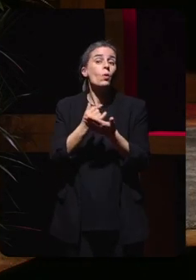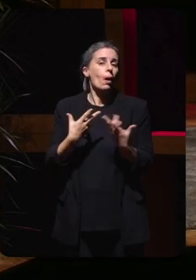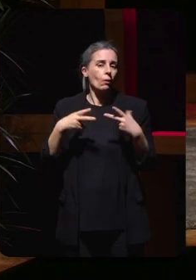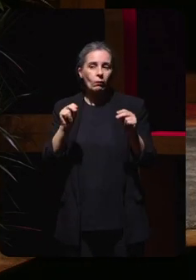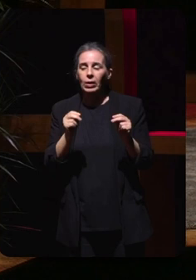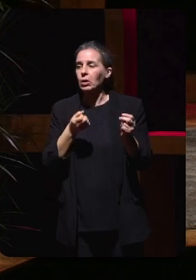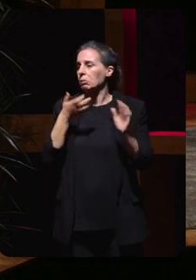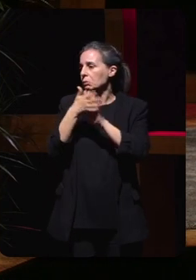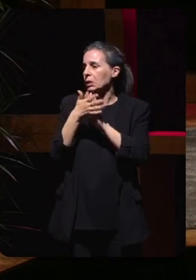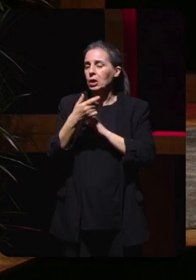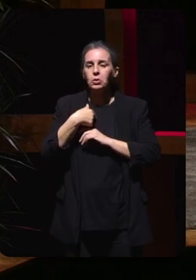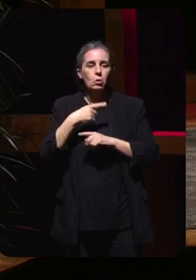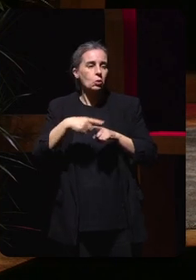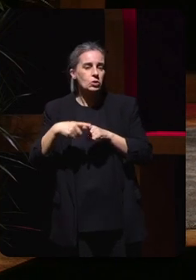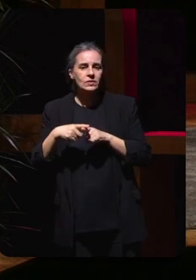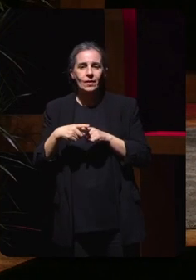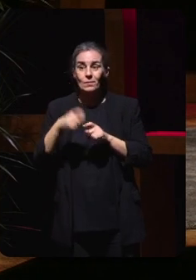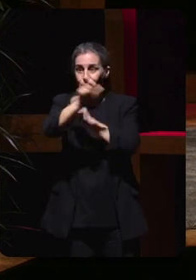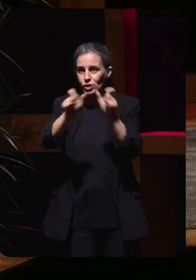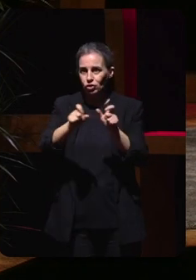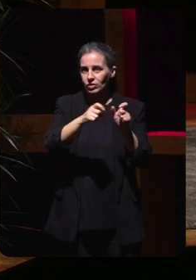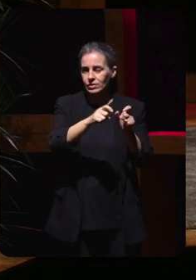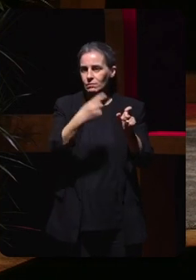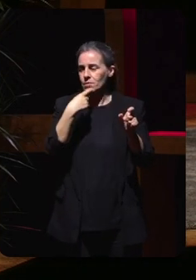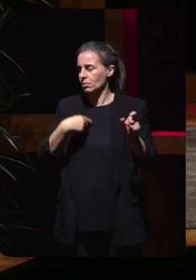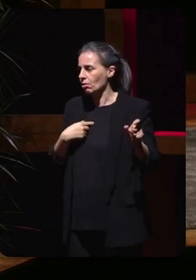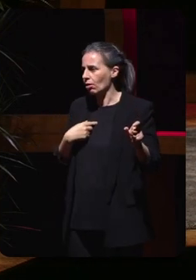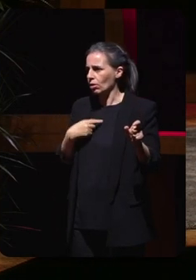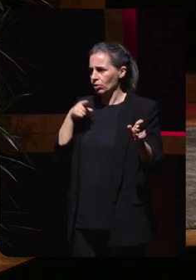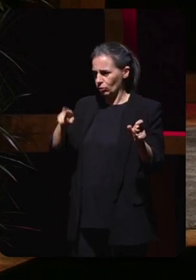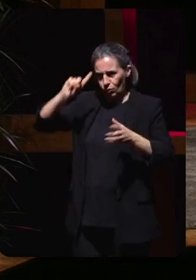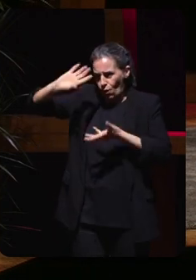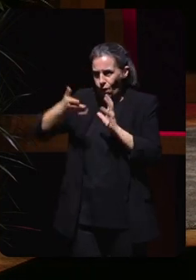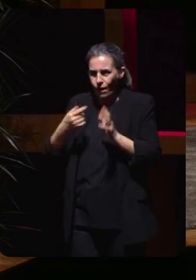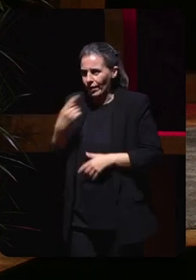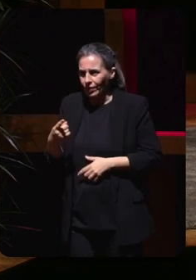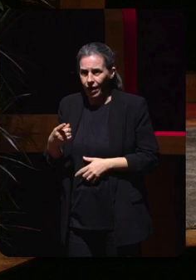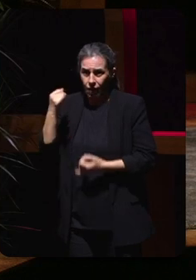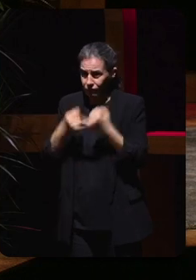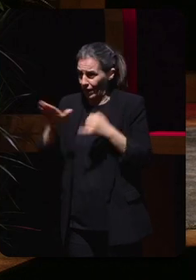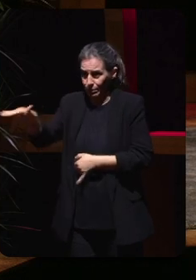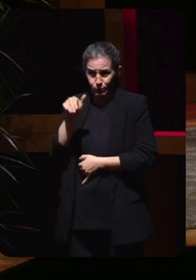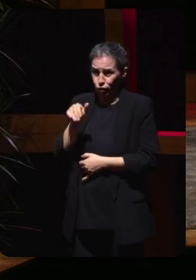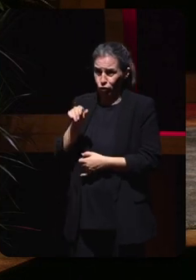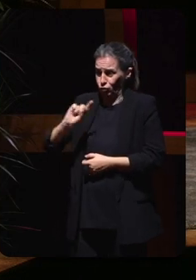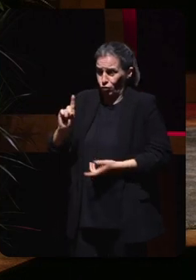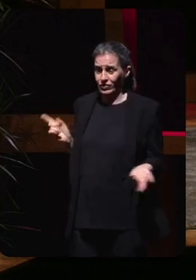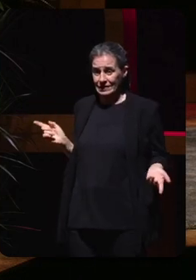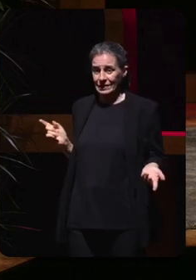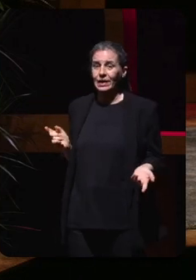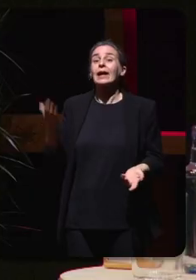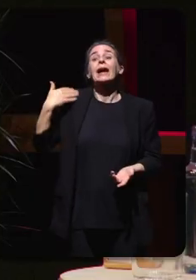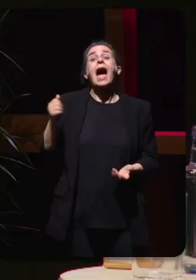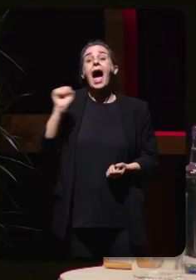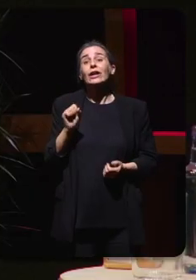dicho y los que estaban allí y tal, me dijeron, ¿pero cómo se te ocurre decir eso? No te van a coger. O sea, año 70, ¿eh? O sea, recordéis que